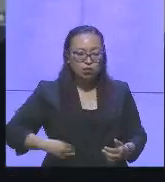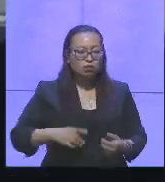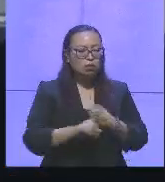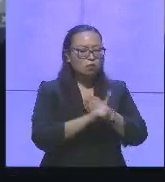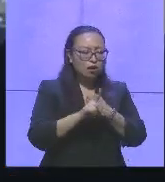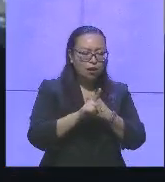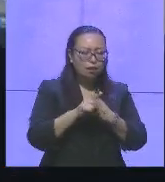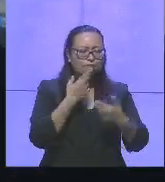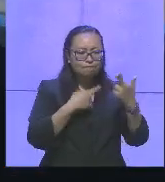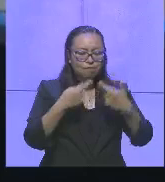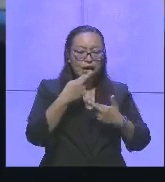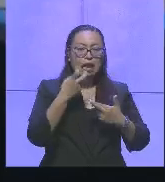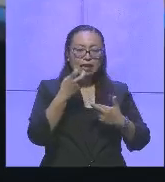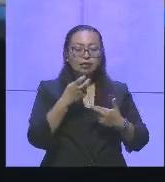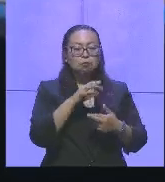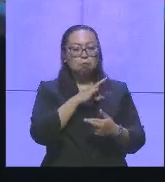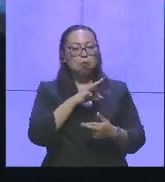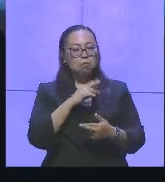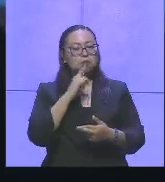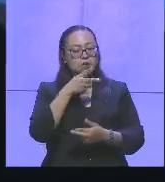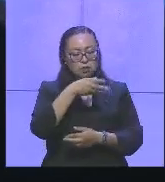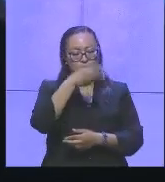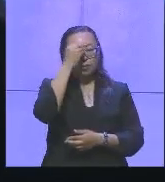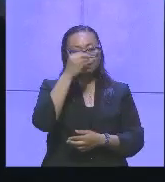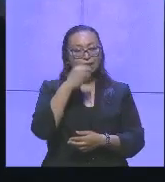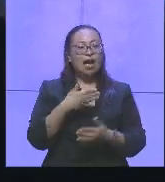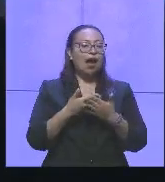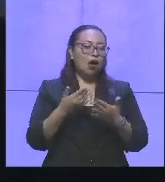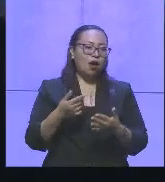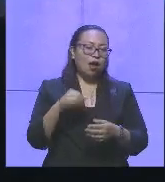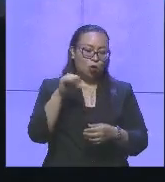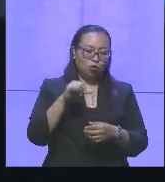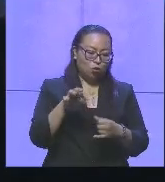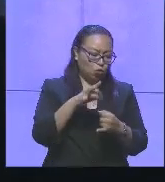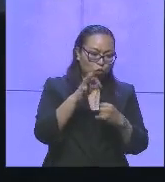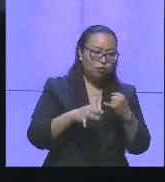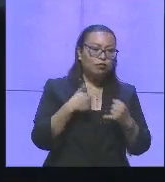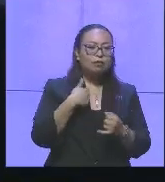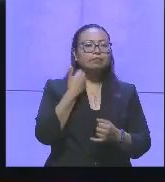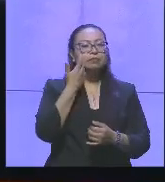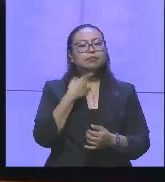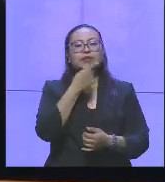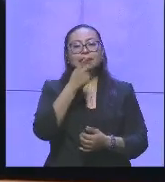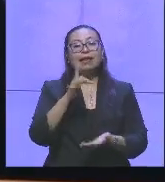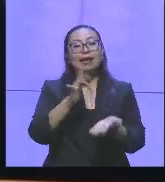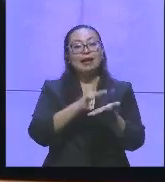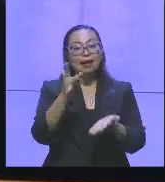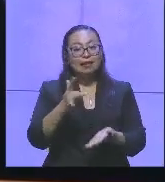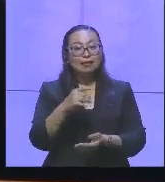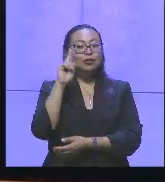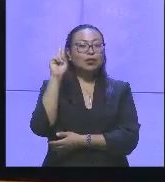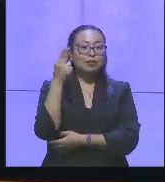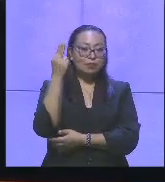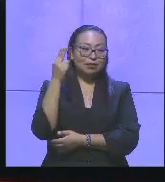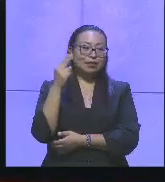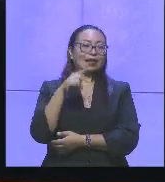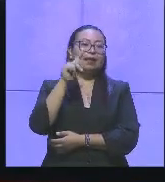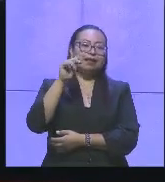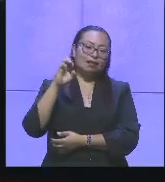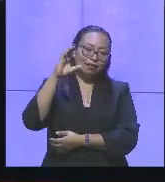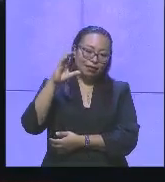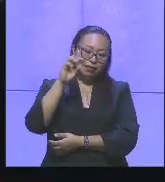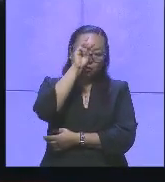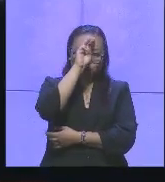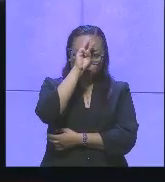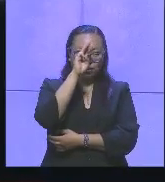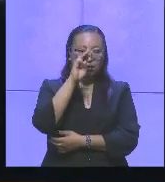asuntos. No quisiera cerrar la mesa sin antes agradecer a las y los estudiantes de la Universidad del Valle de México, del Tecnológico de